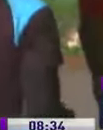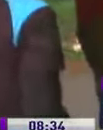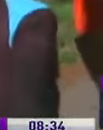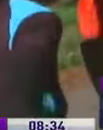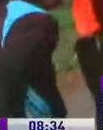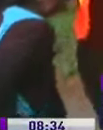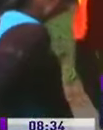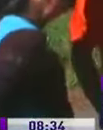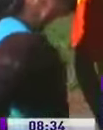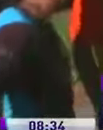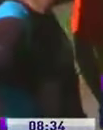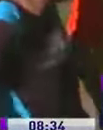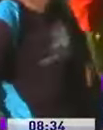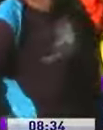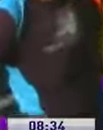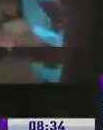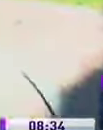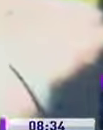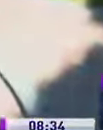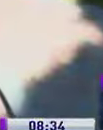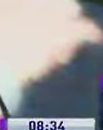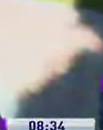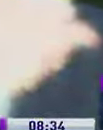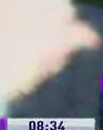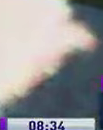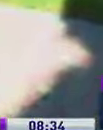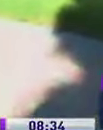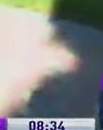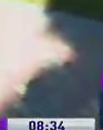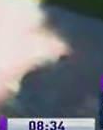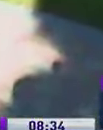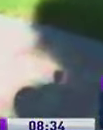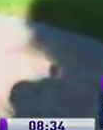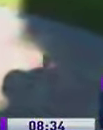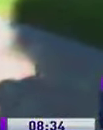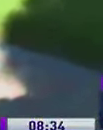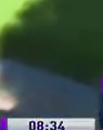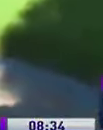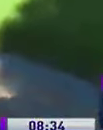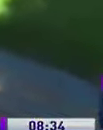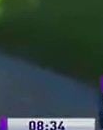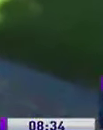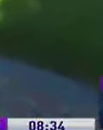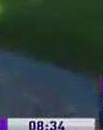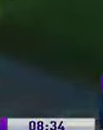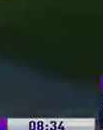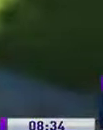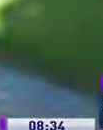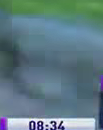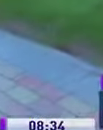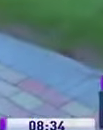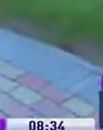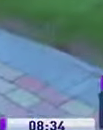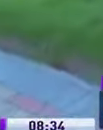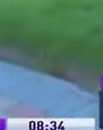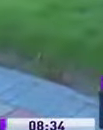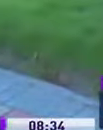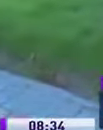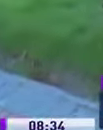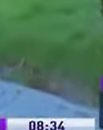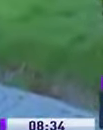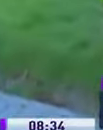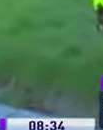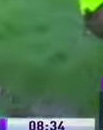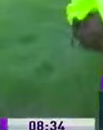María. ¿Ah? Igualito, unos peores son. 99. 100 es. Un web street. Ahí preparándose para las